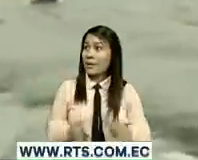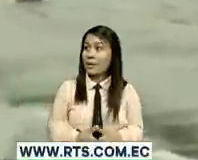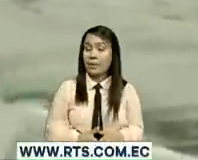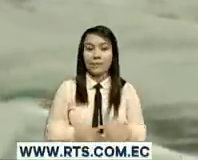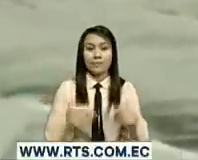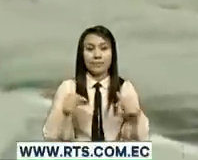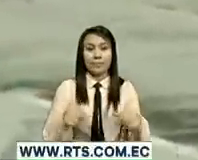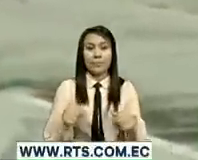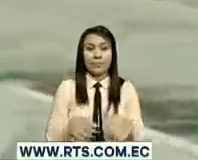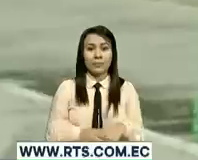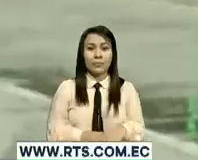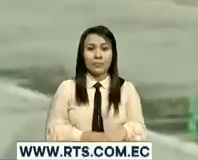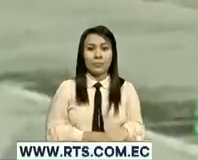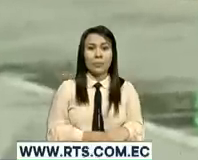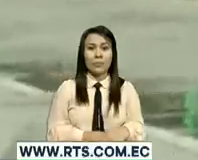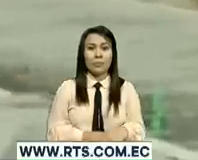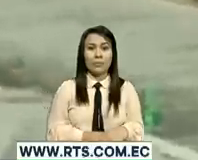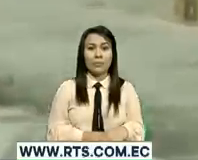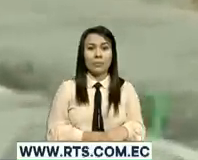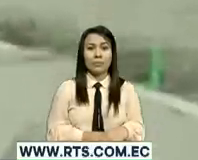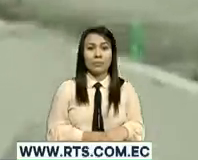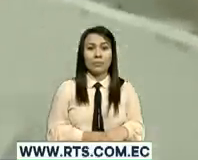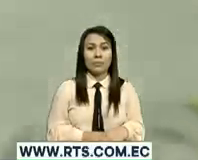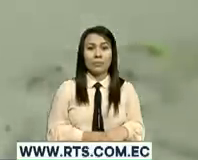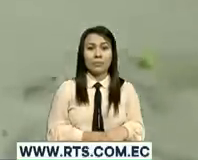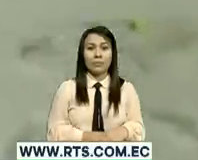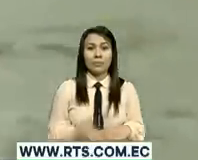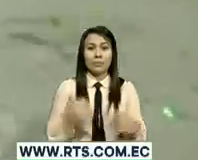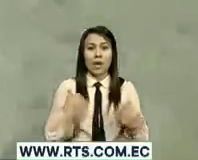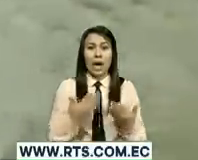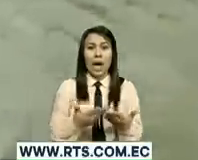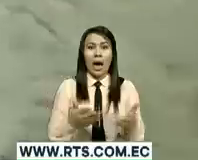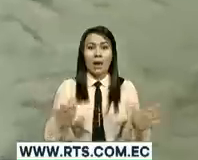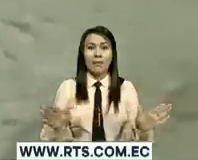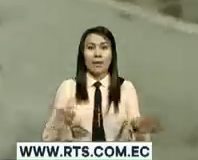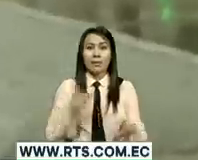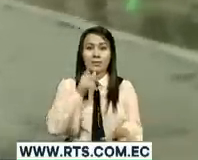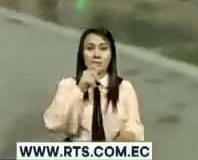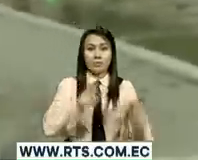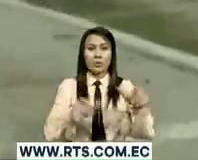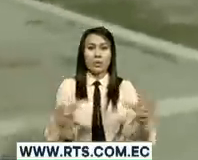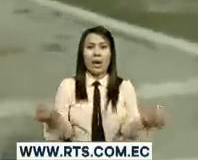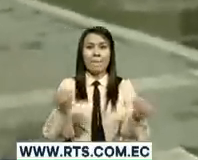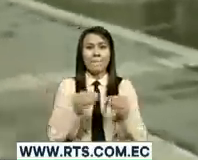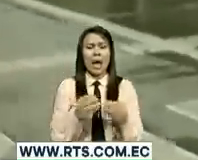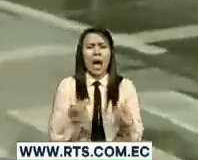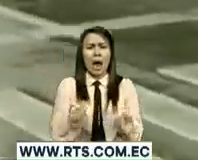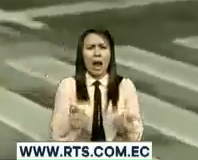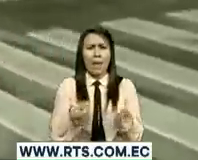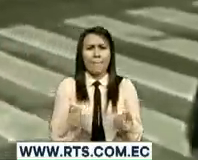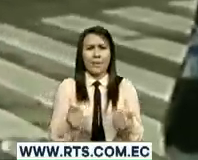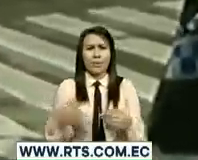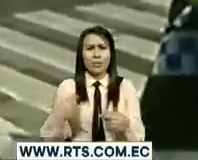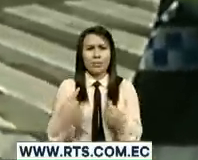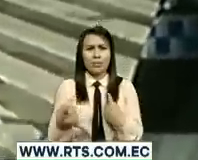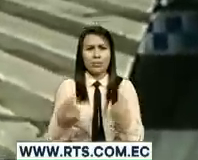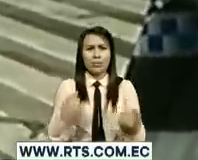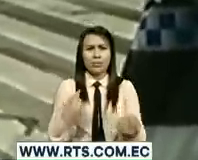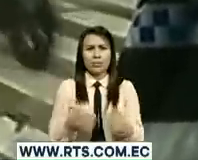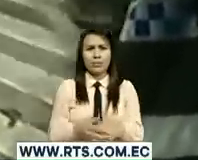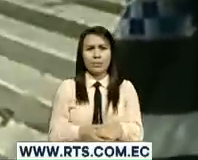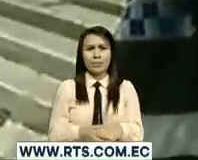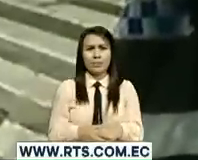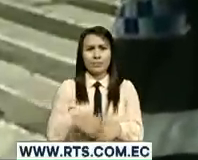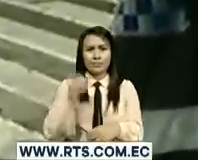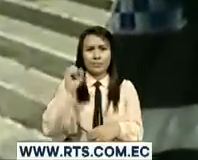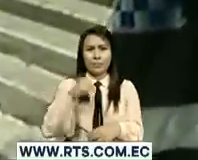se aperturó este ingreso, ¿no? Sí, esto se habilitó para que los conductores lleguen más rápido a su destino, no tengan demoras. ¿Cuál ha sido la